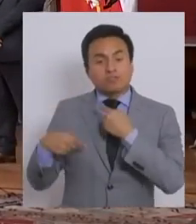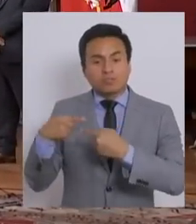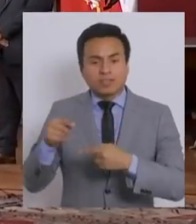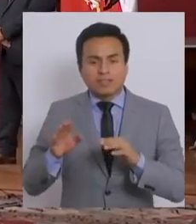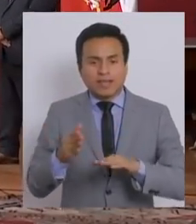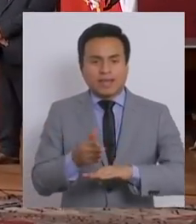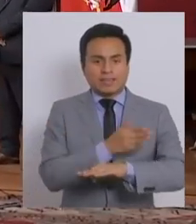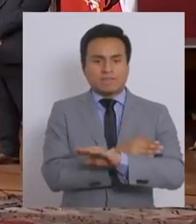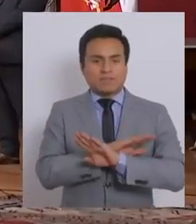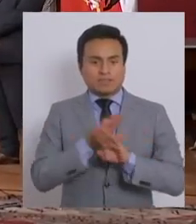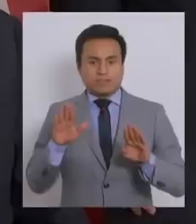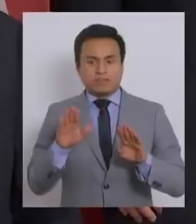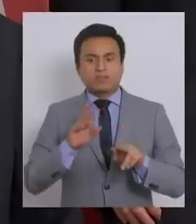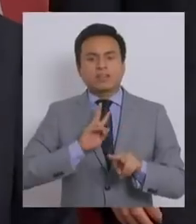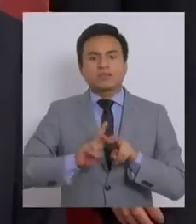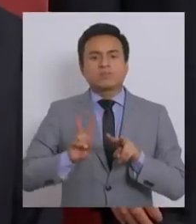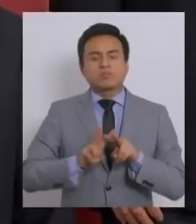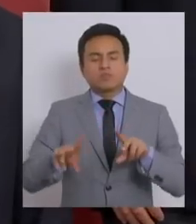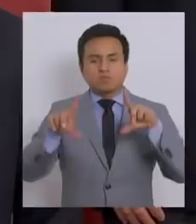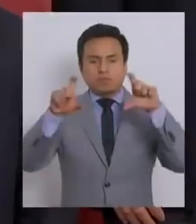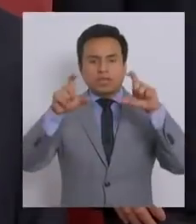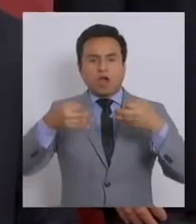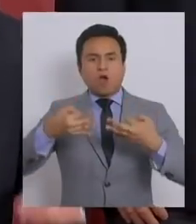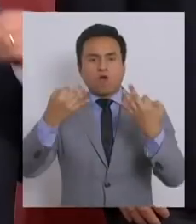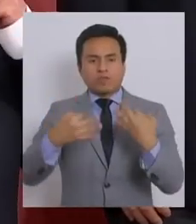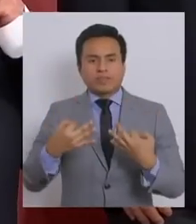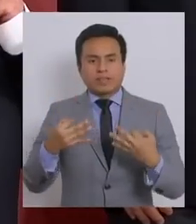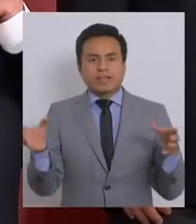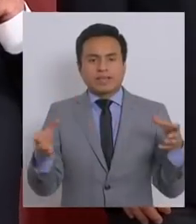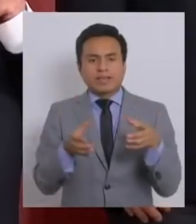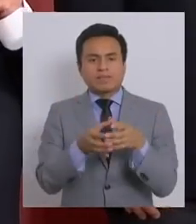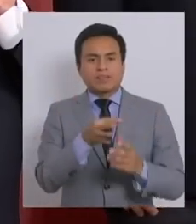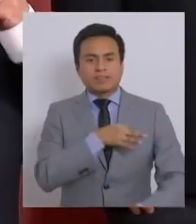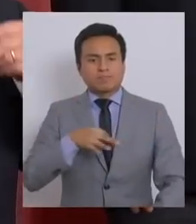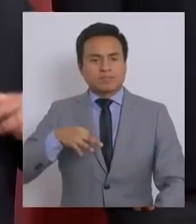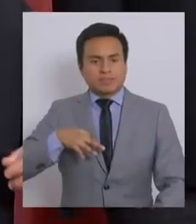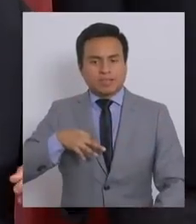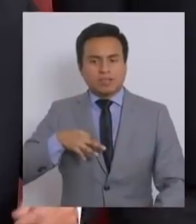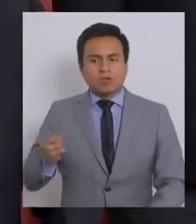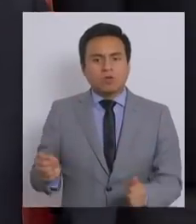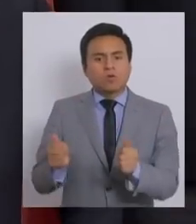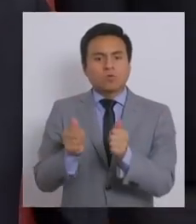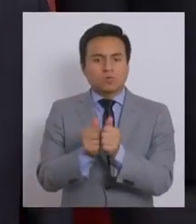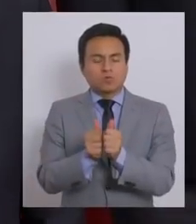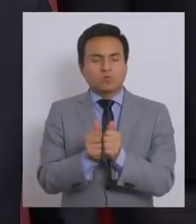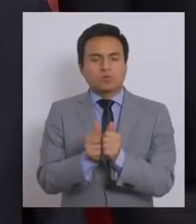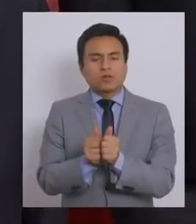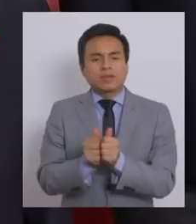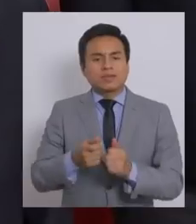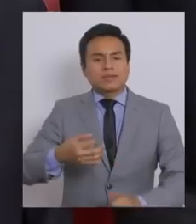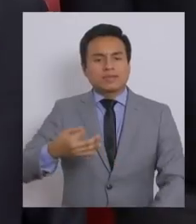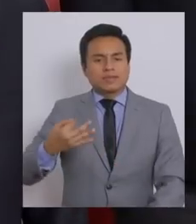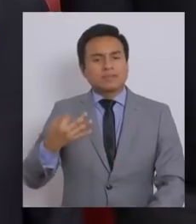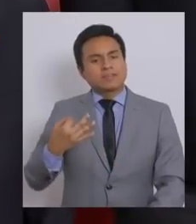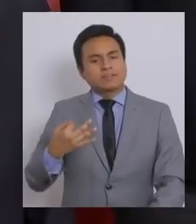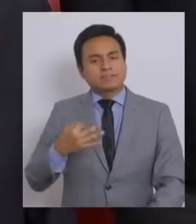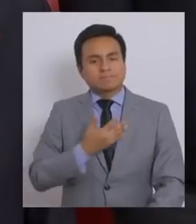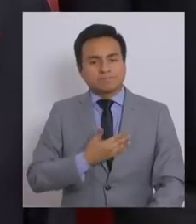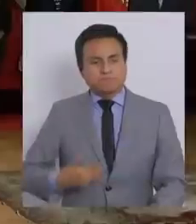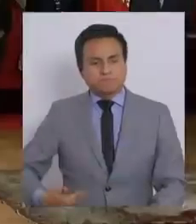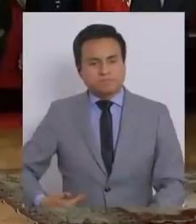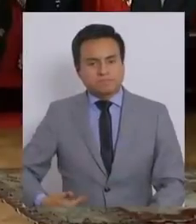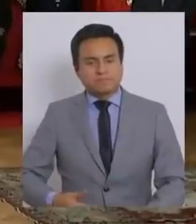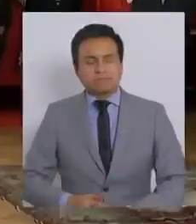Ministerio del Interior tras esta acusación que hubo en su contra, que obtuvo 80 votos a favor, y él aseguró que a través de su